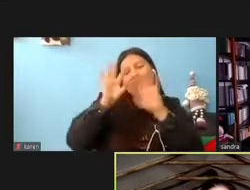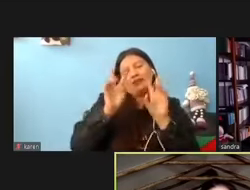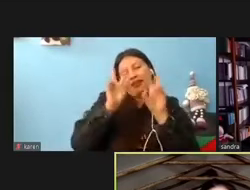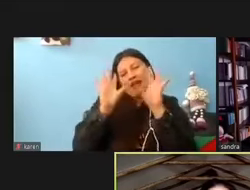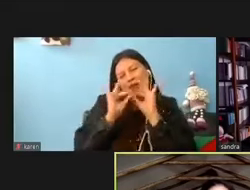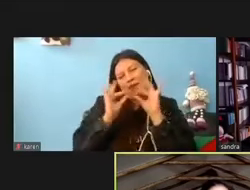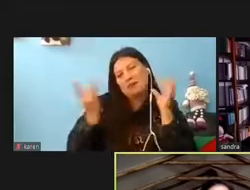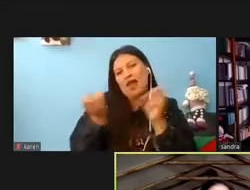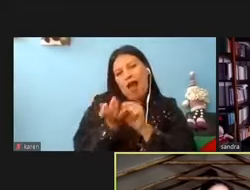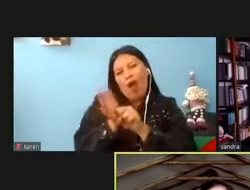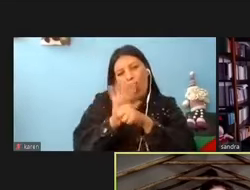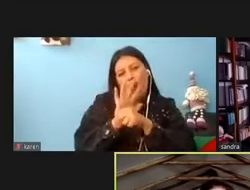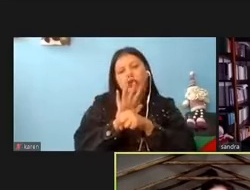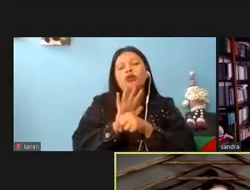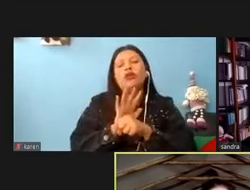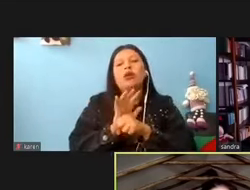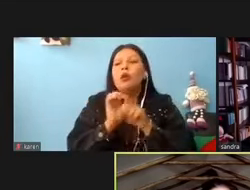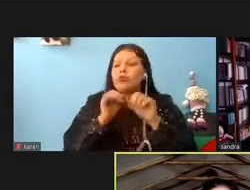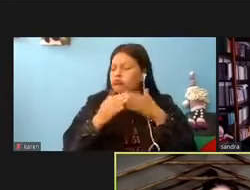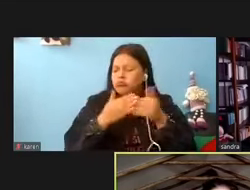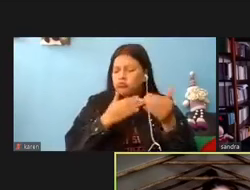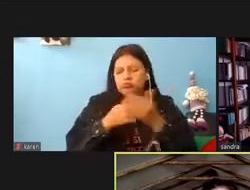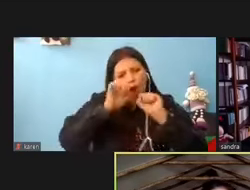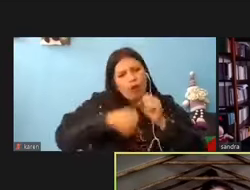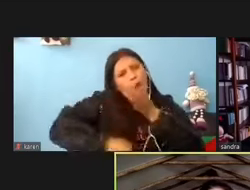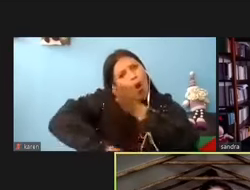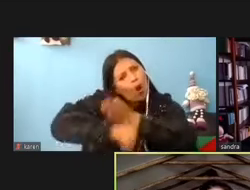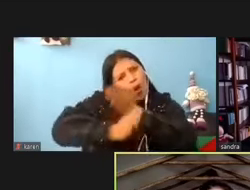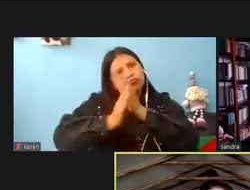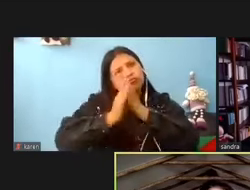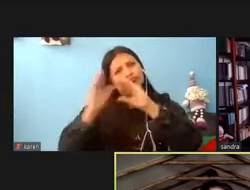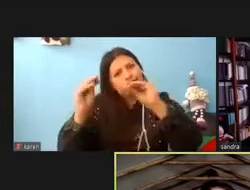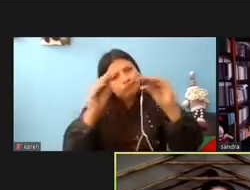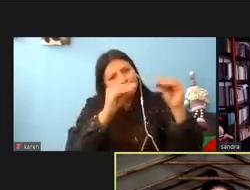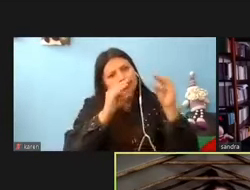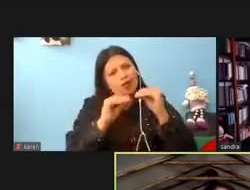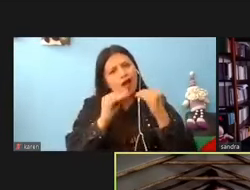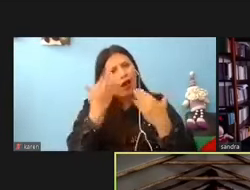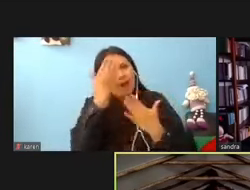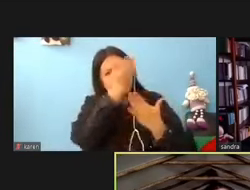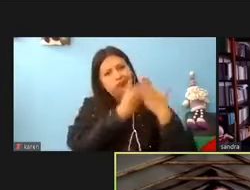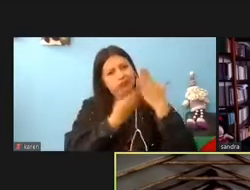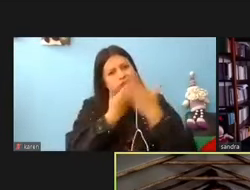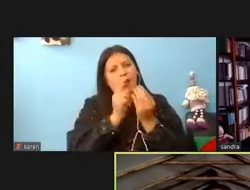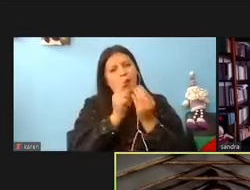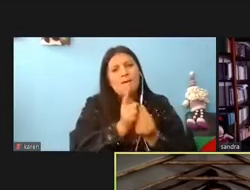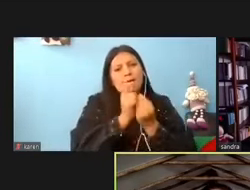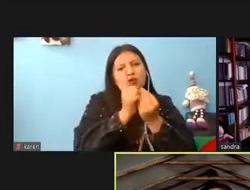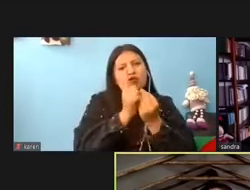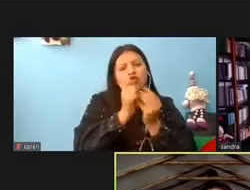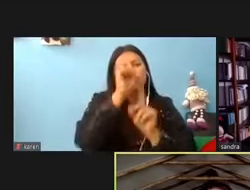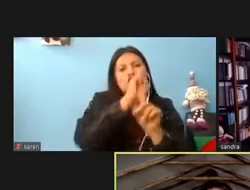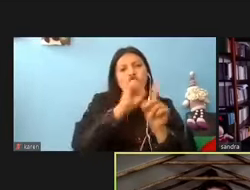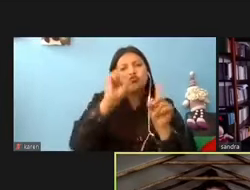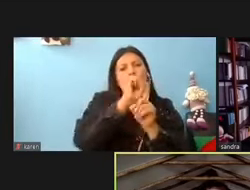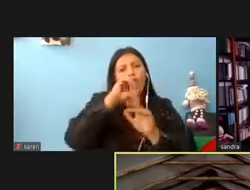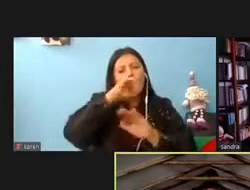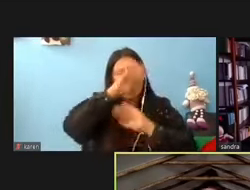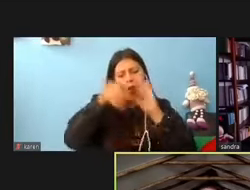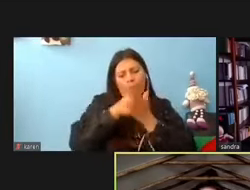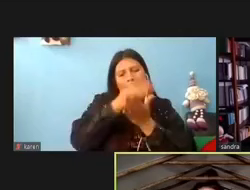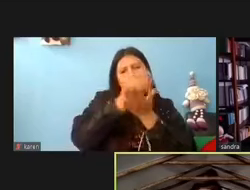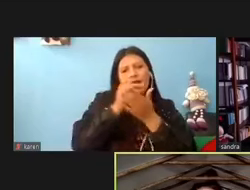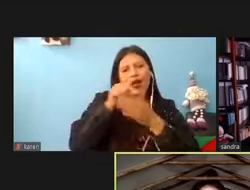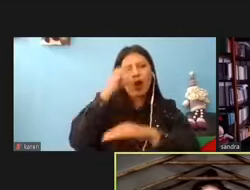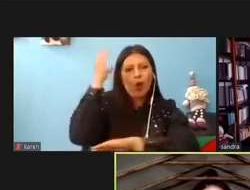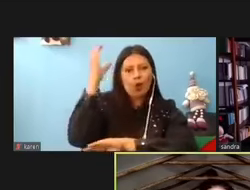pandemia podamos seguir conversando y evaluando política y socialmente lo que está pasando en el